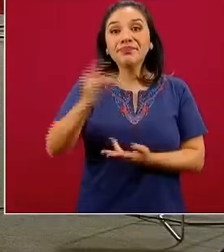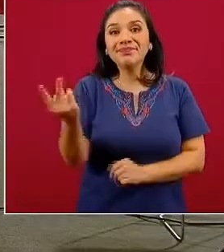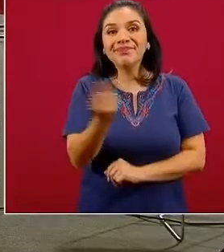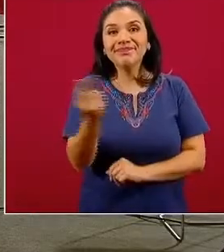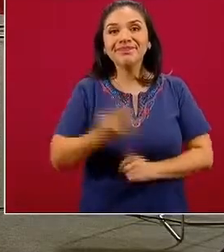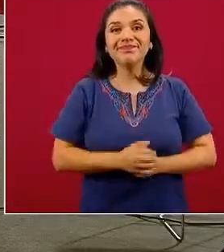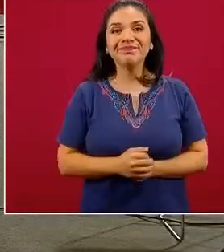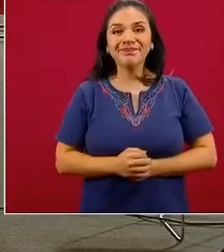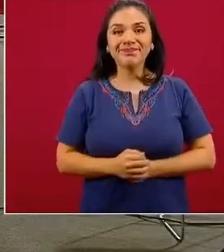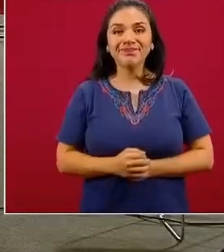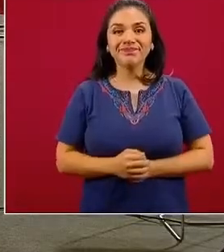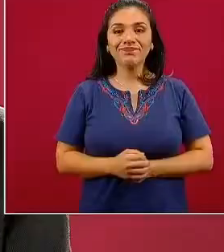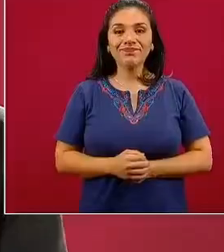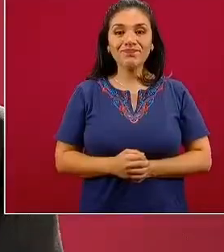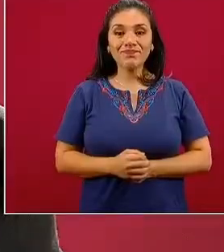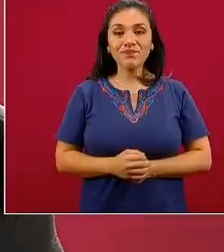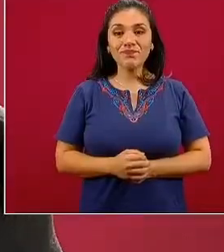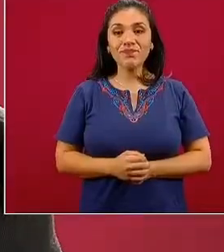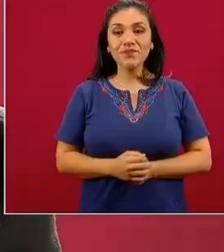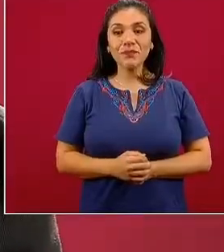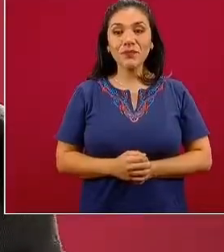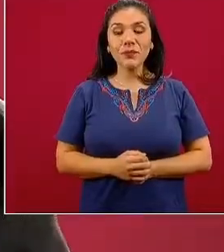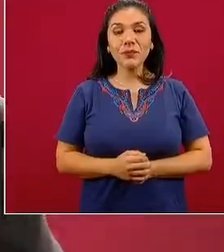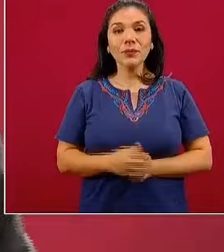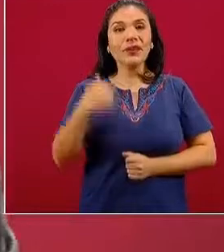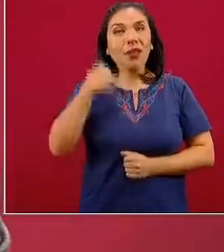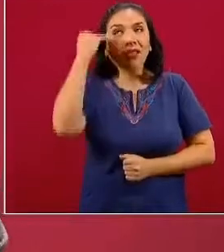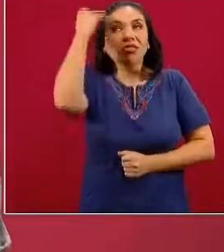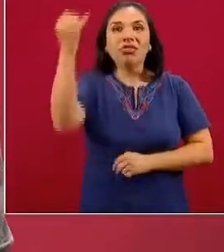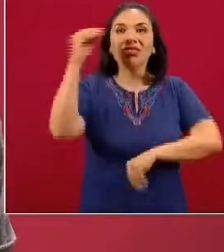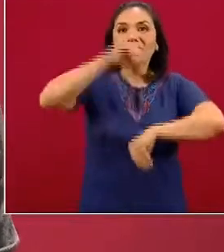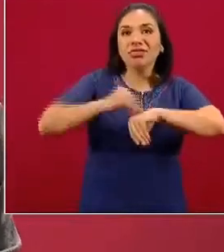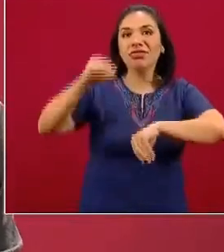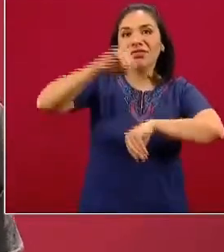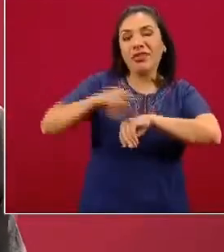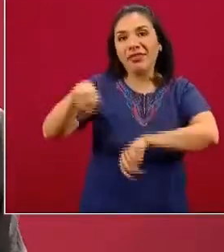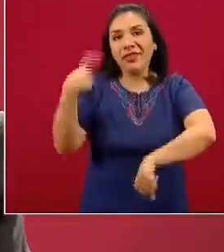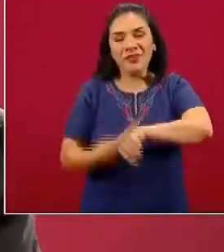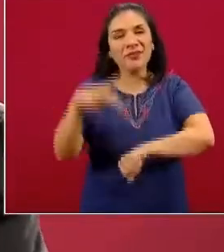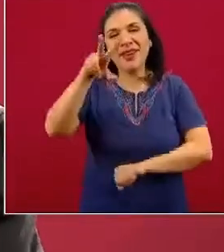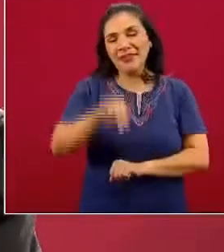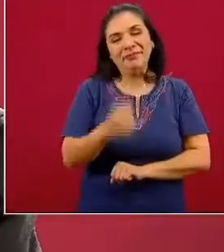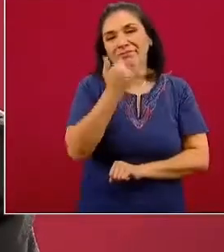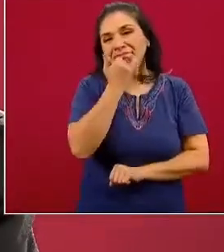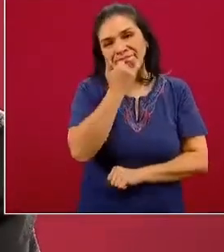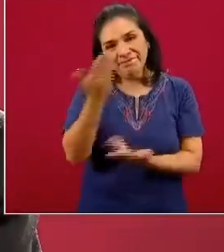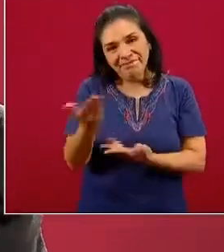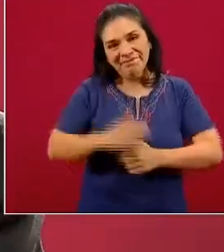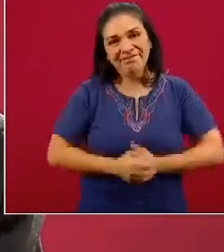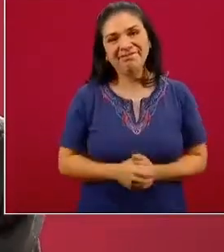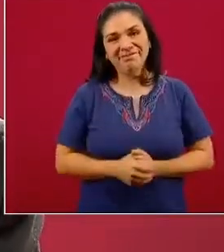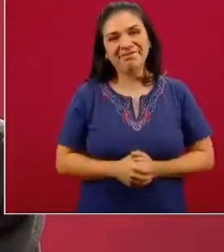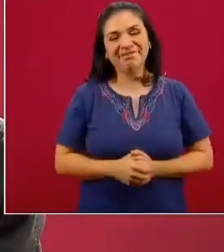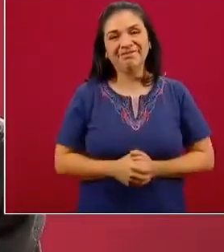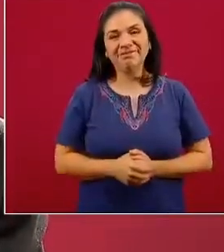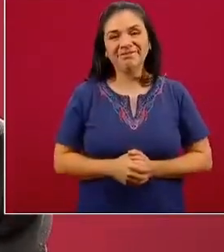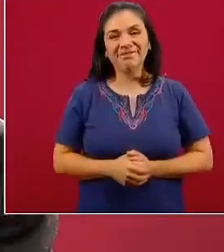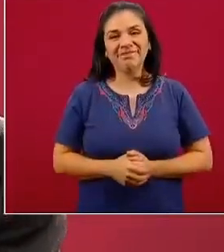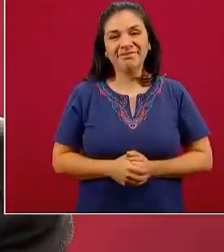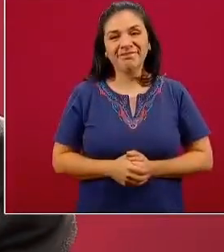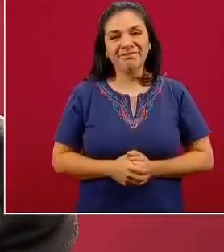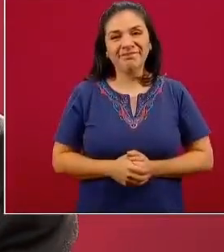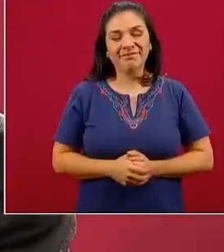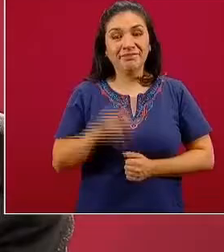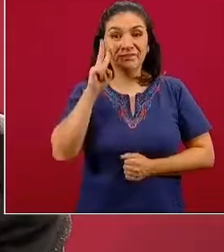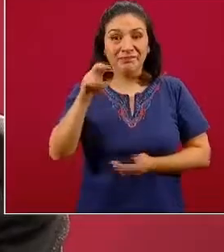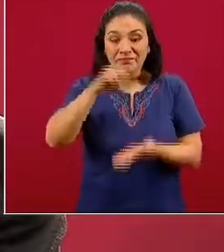gracias. Ambos por estar. Gracias. Ya te estaba inventando un COVID que no he tenido. Espero no tener. Que conste en